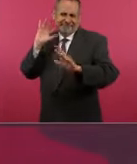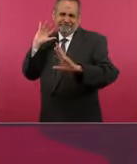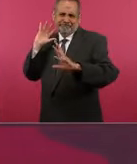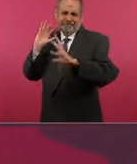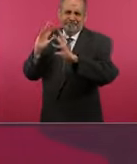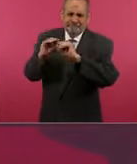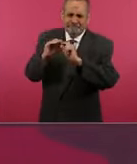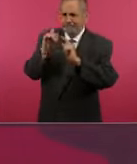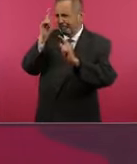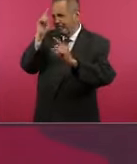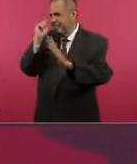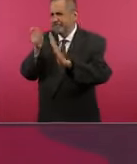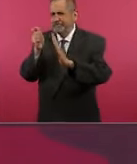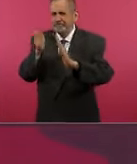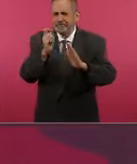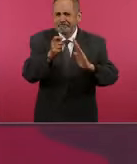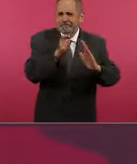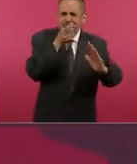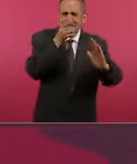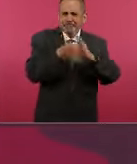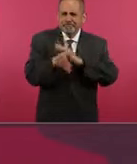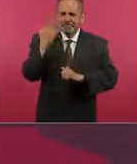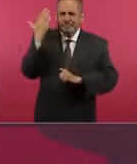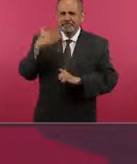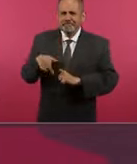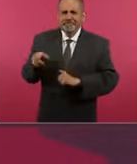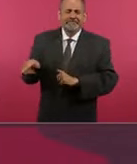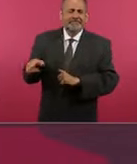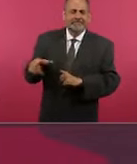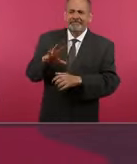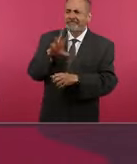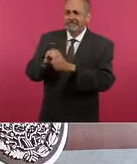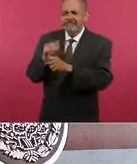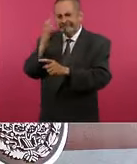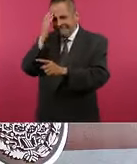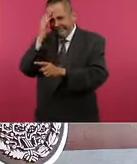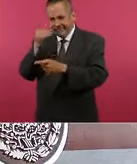trae la experiencia, ha ido